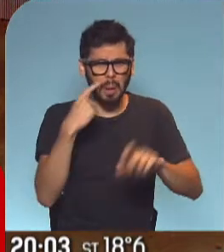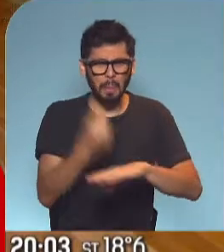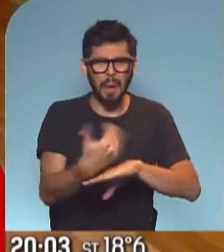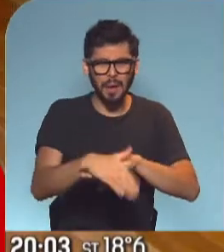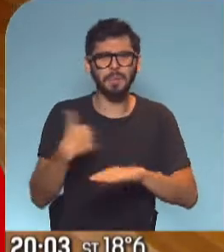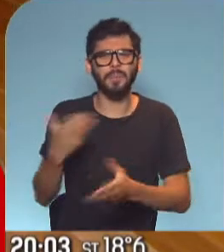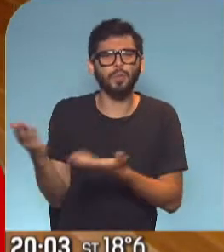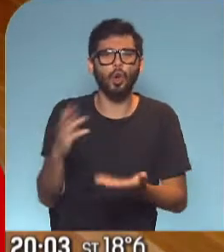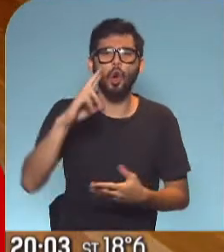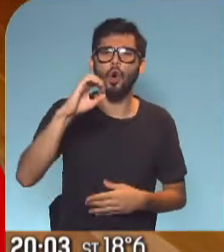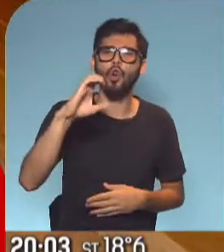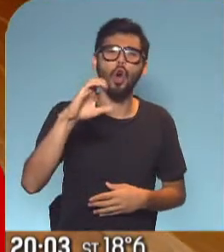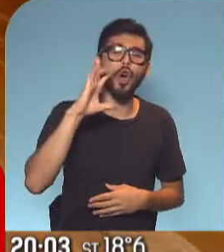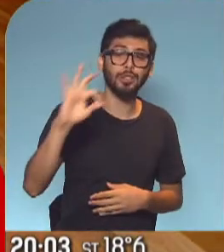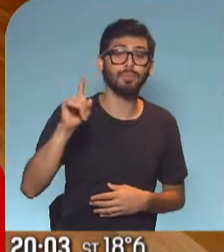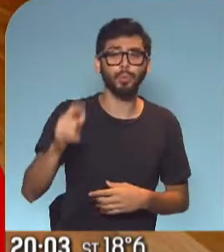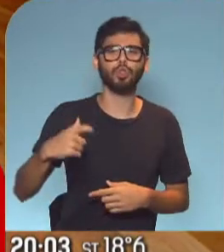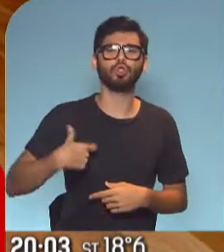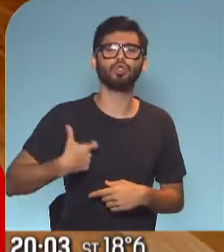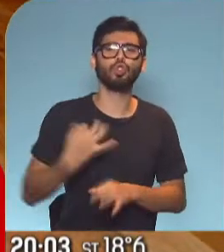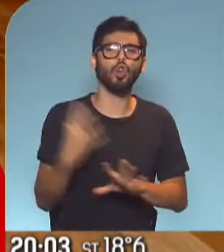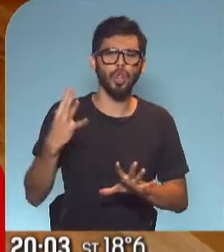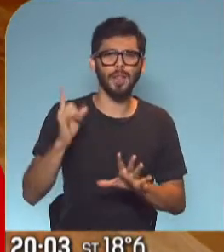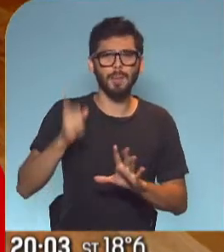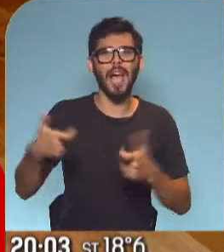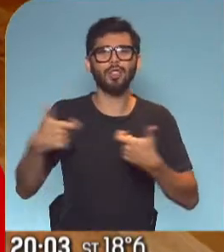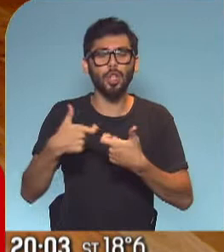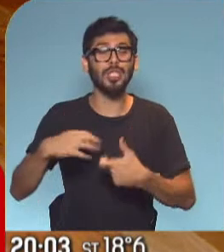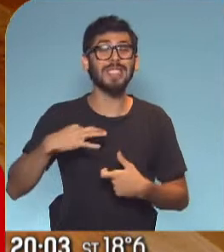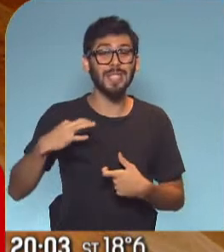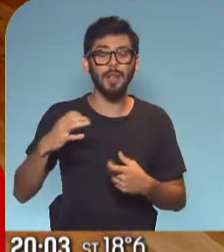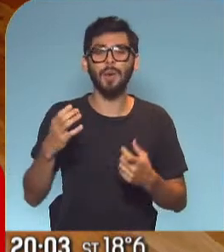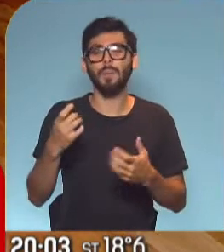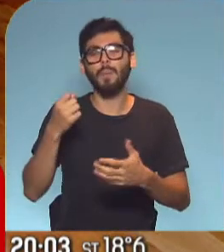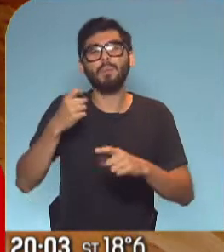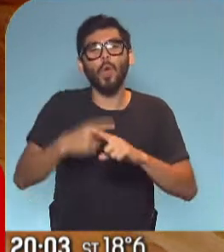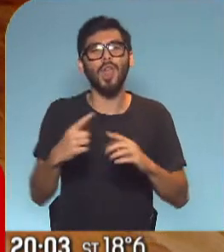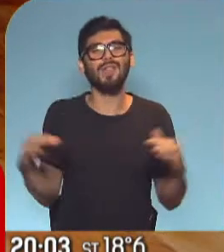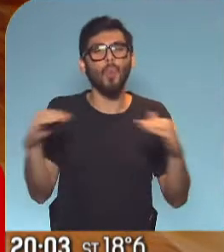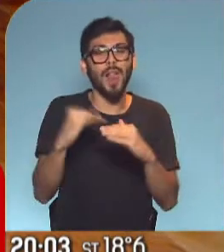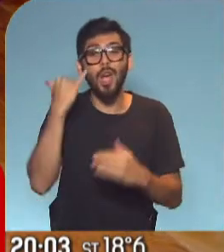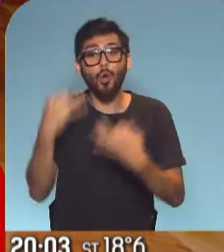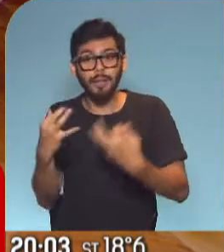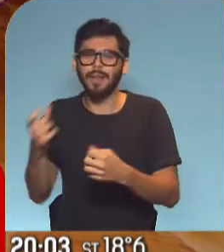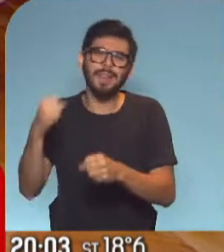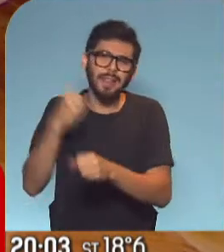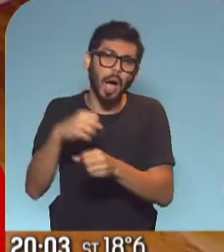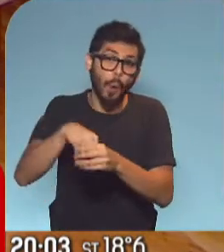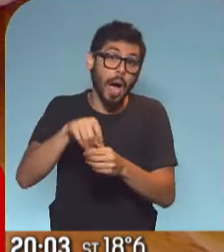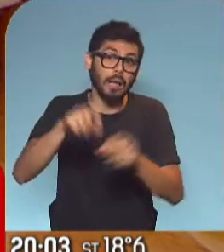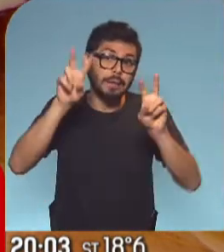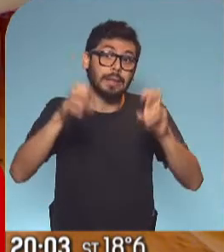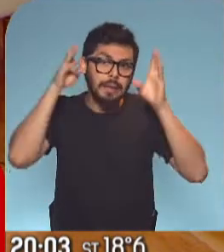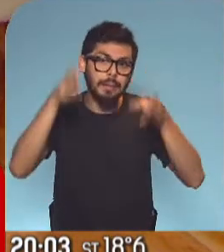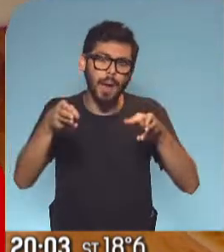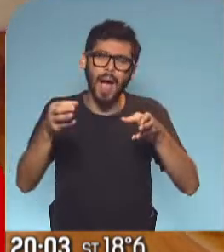socióloga y que es parte de la Asociación Civil por la Igualdad y la Justicia y trabaja desde hace mucho tiempo en esta temática. Nos decía fuera de